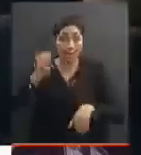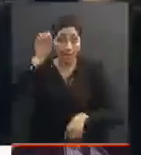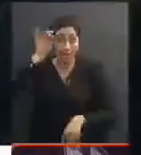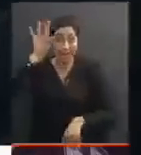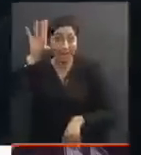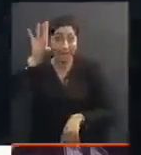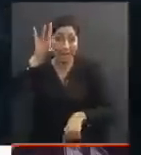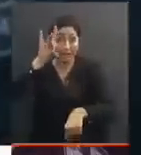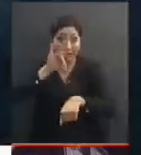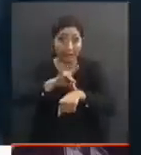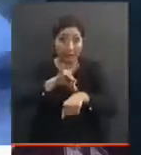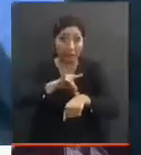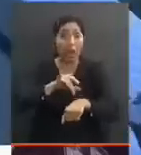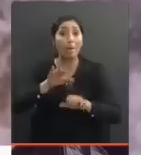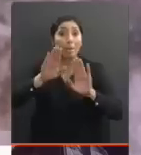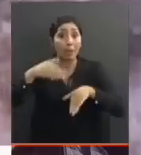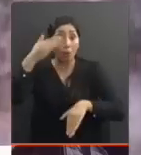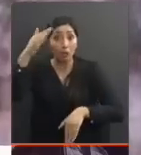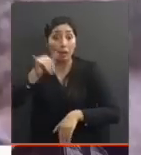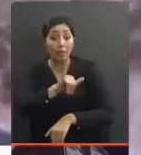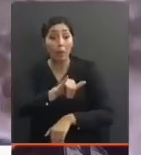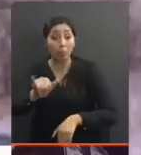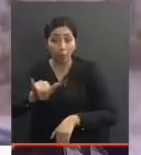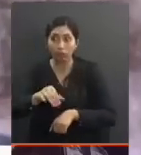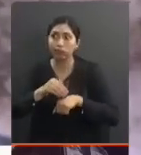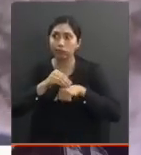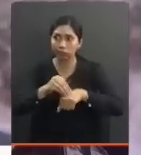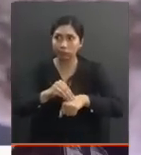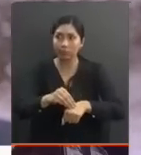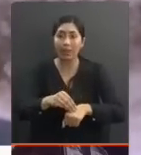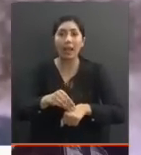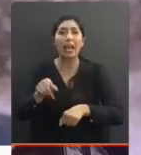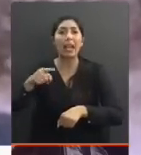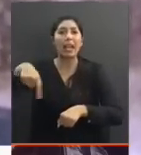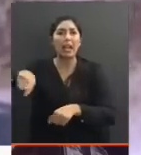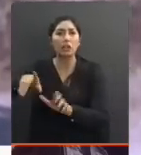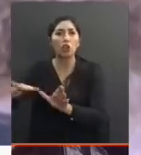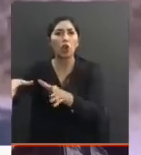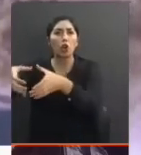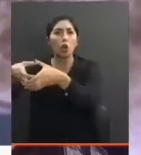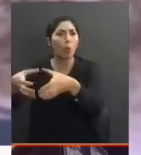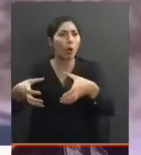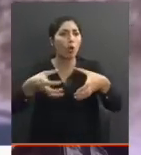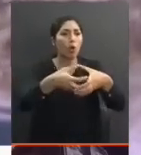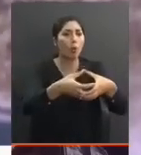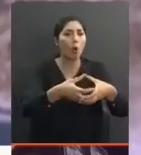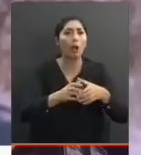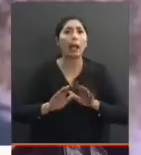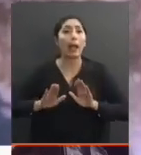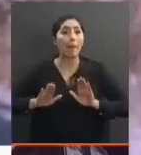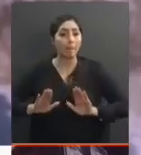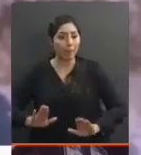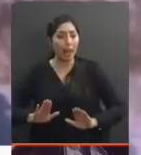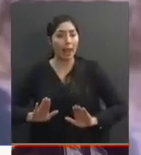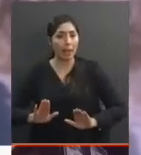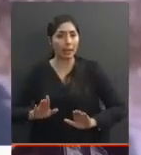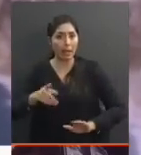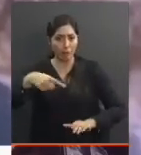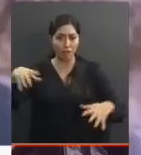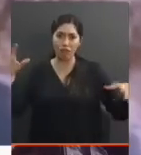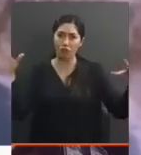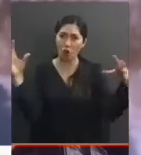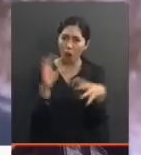día, horas después, lo hizo. Aquellos grupos que esperan que la violencia impere, que el